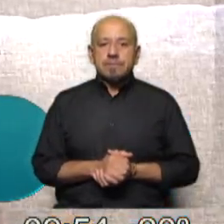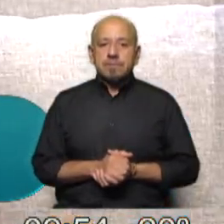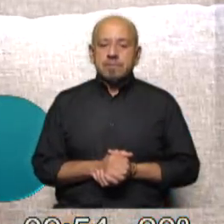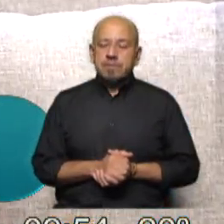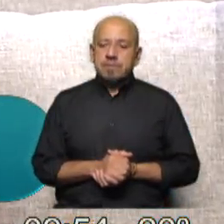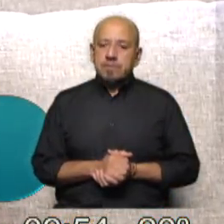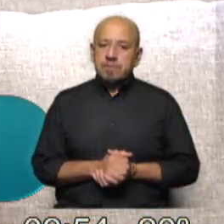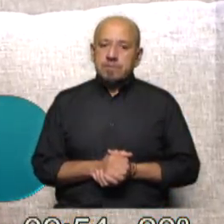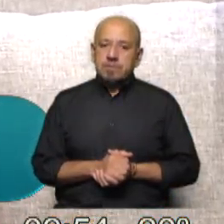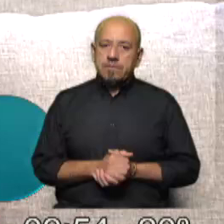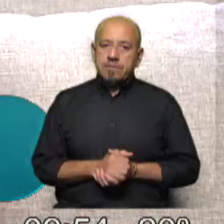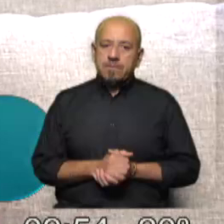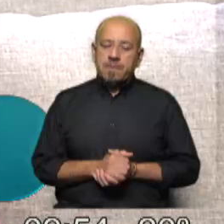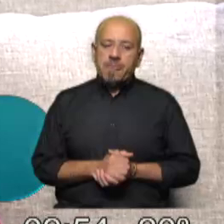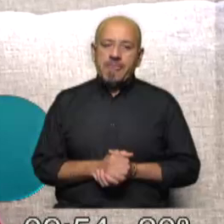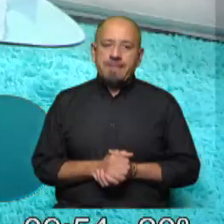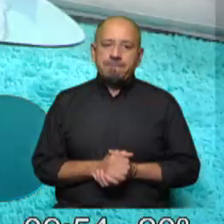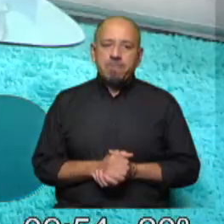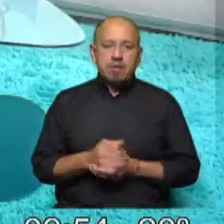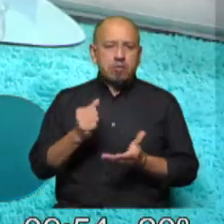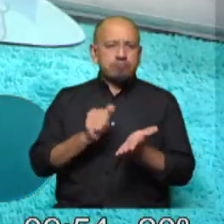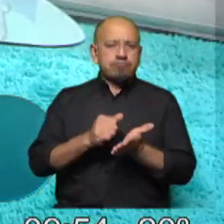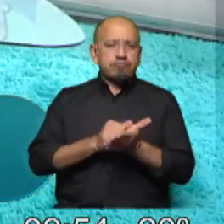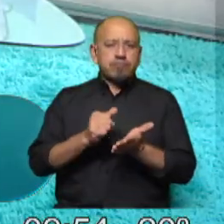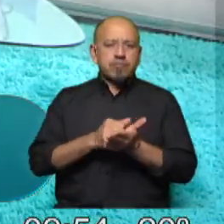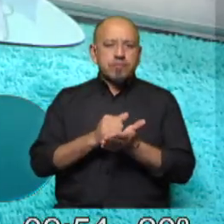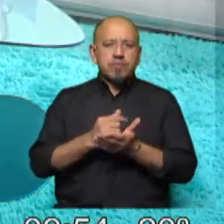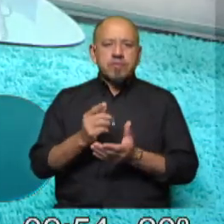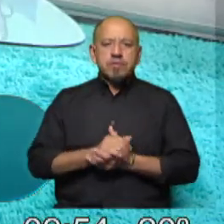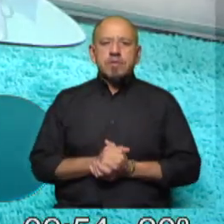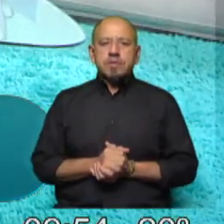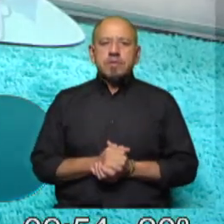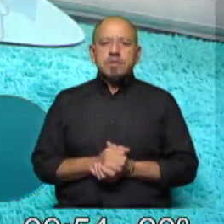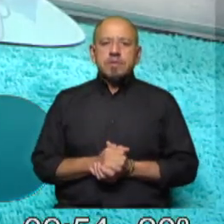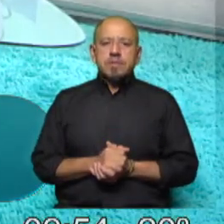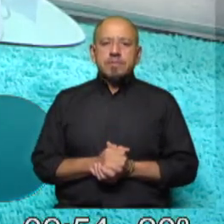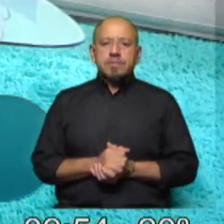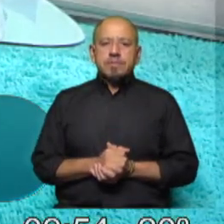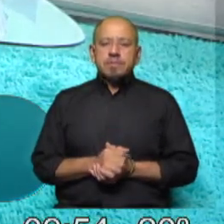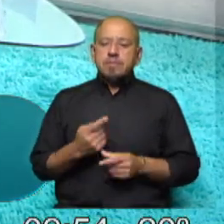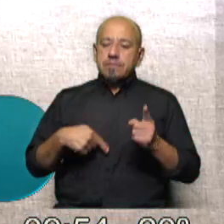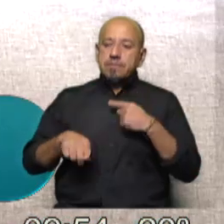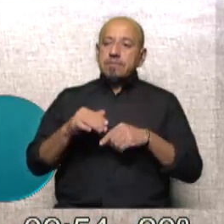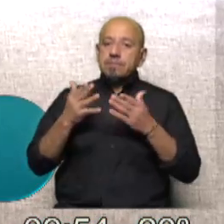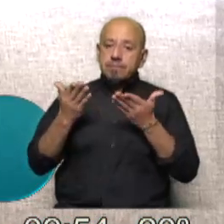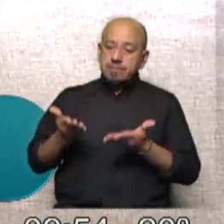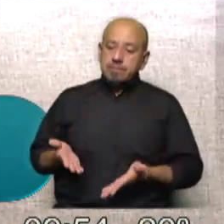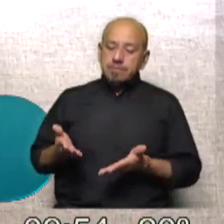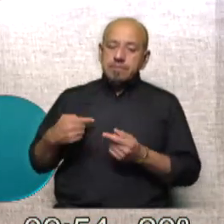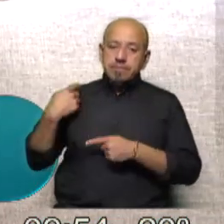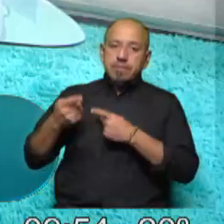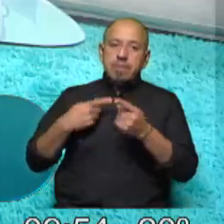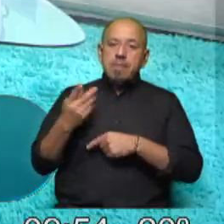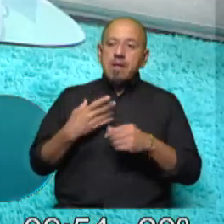que se... Nada. Siento que nos está juzgando. No. Admire y nos juzga. Admiración profunda por sí. Todo tu camino, por trasladar esto también. Mira,